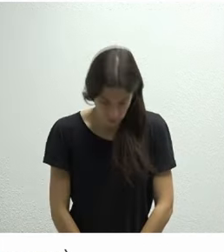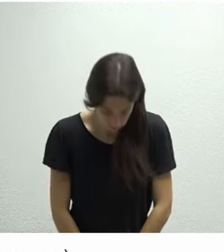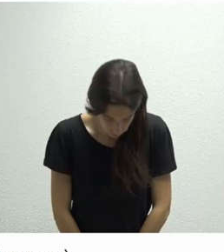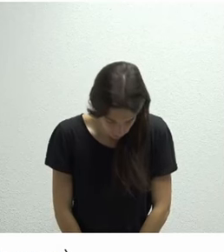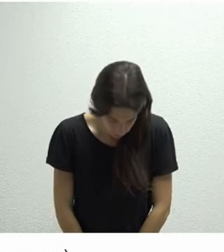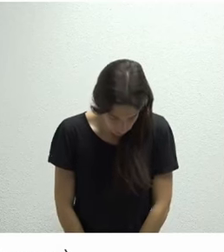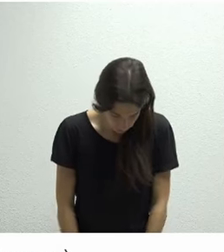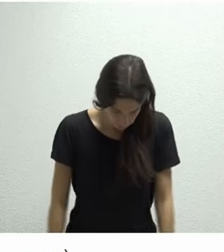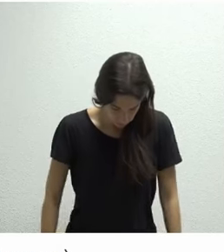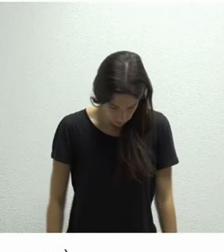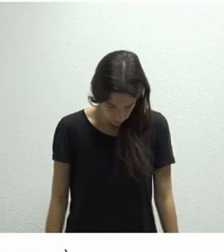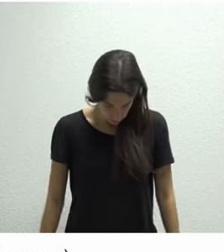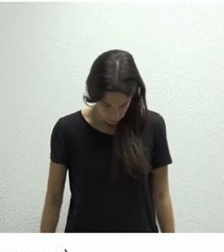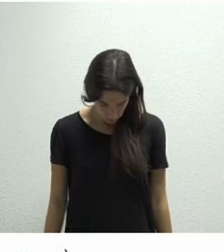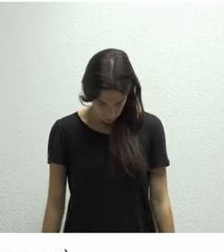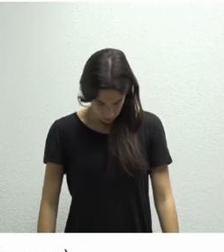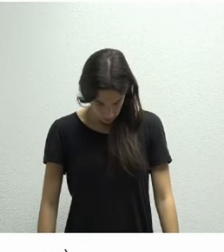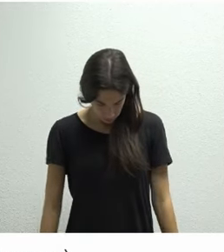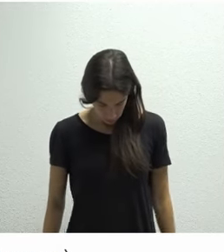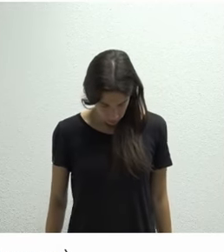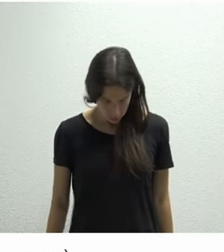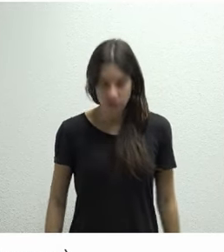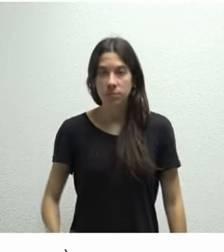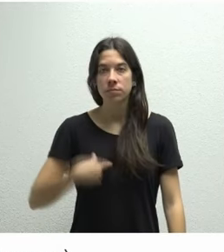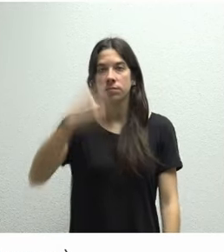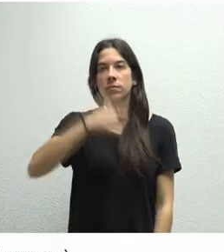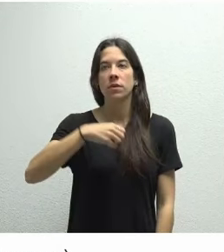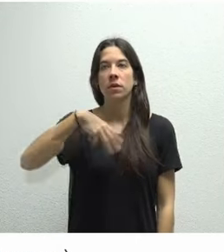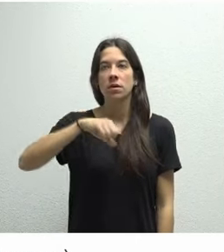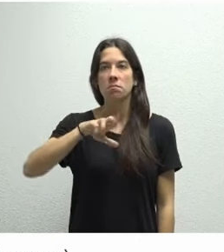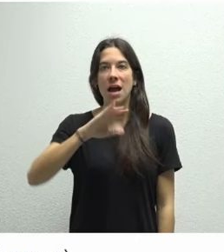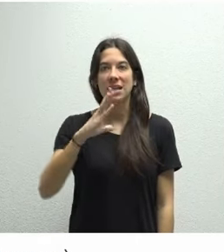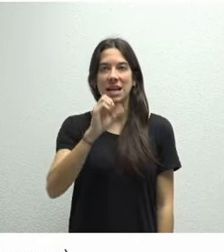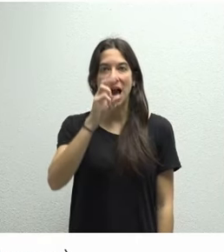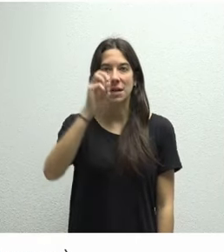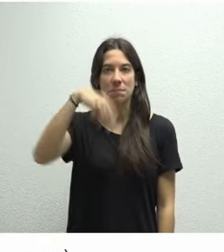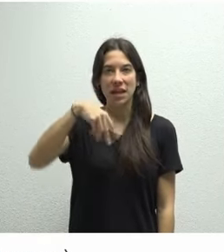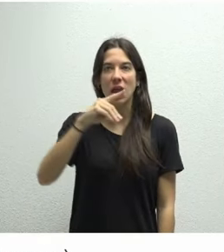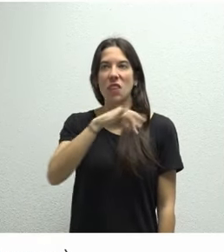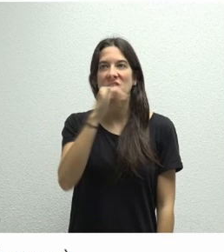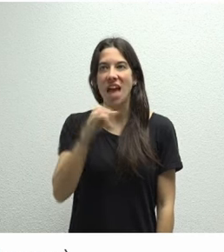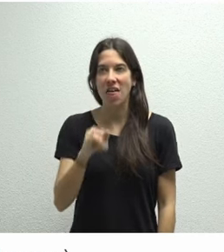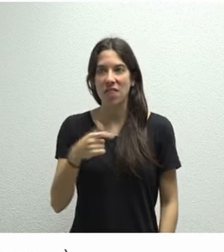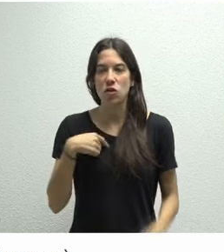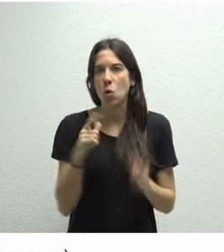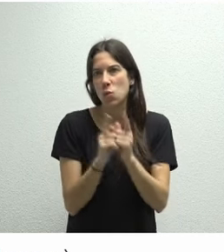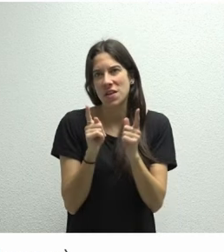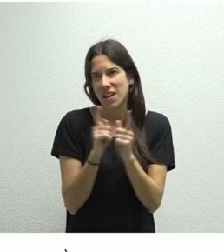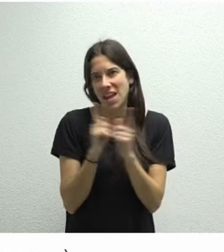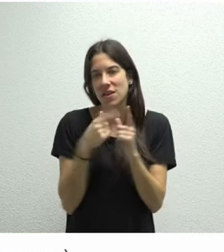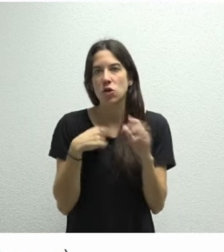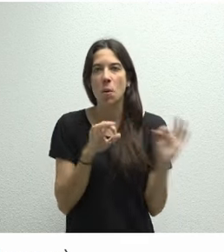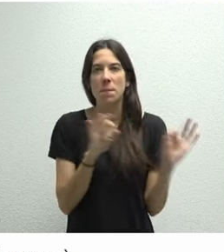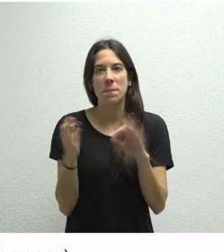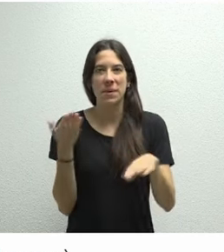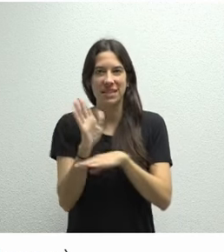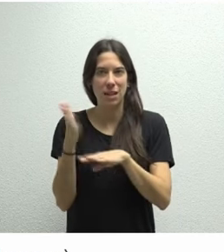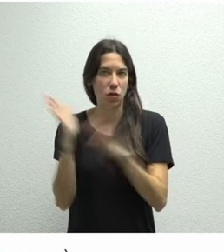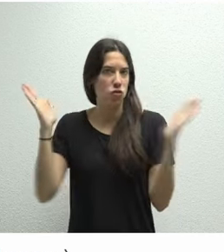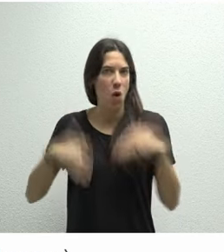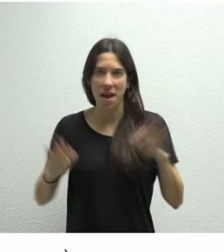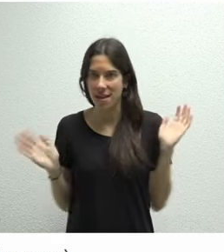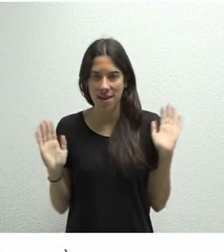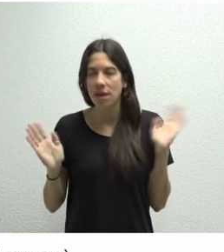gracias Pues nada Yo soy mar Carmen Díaz eh voy a ser muy breve no no preparé presentación y